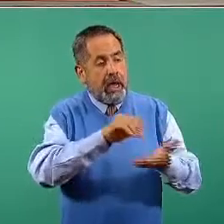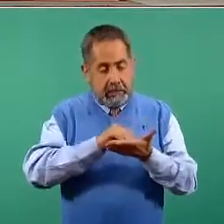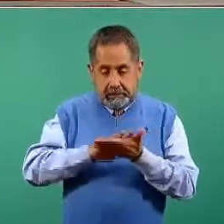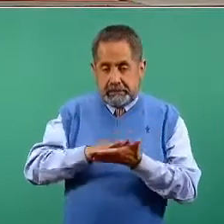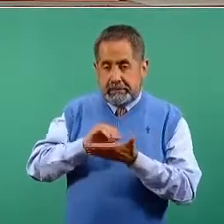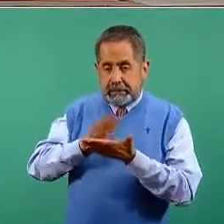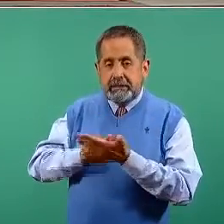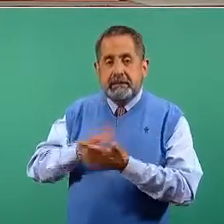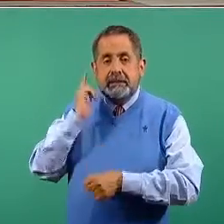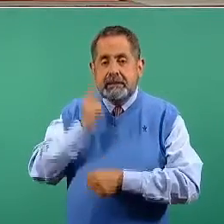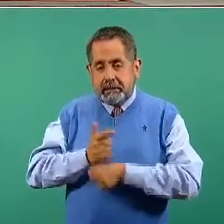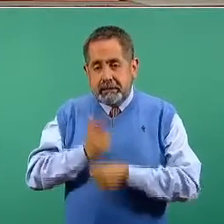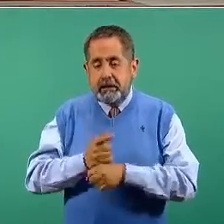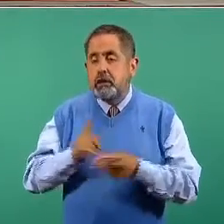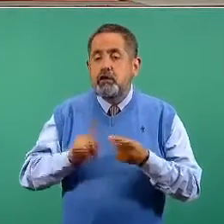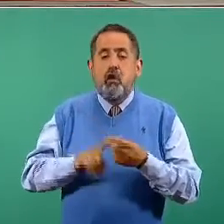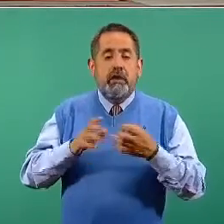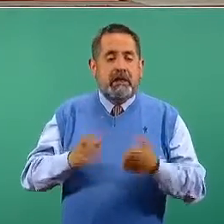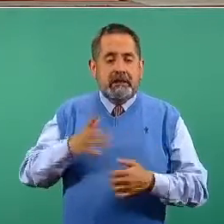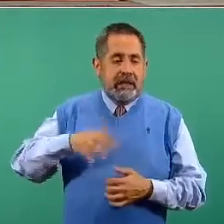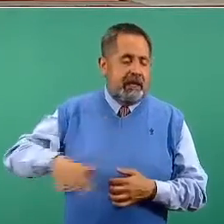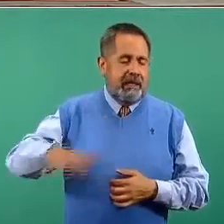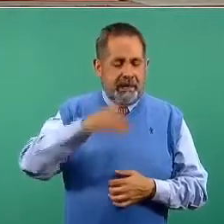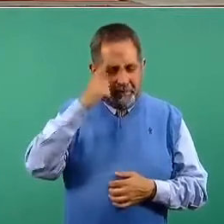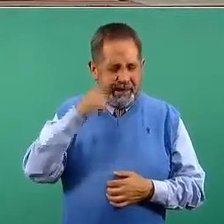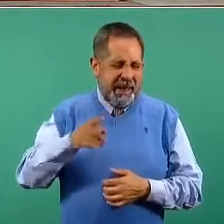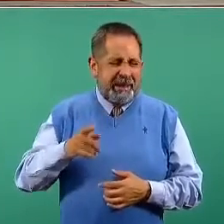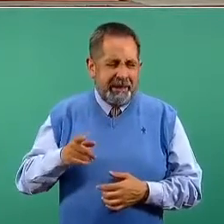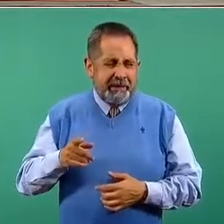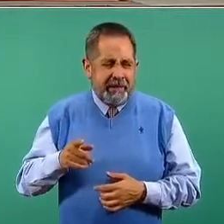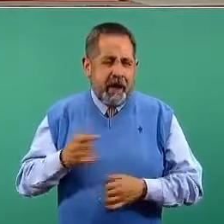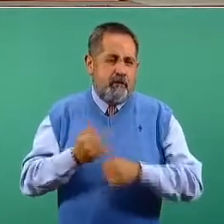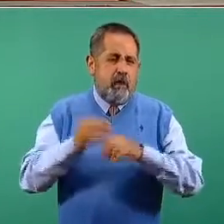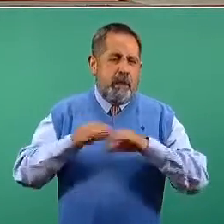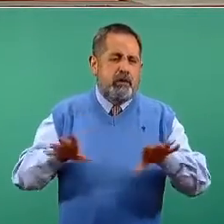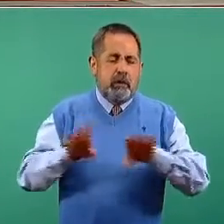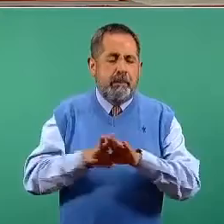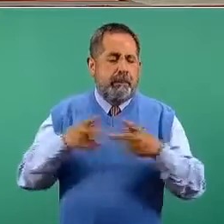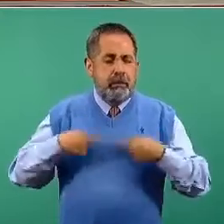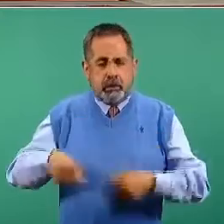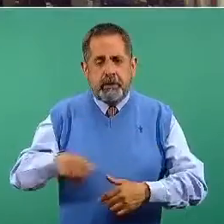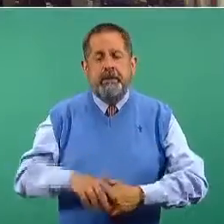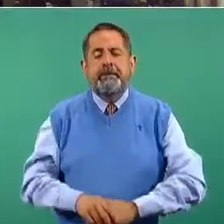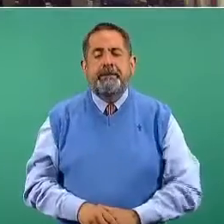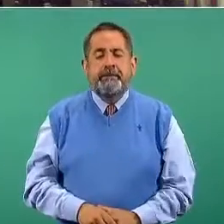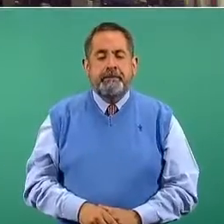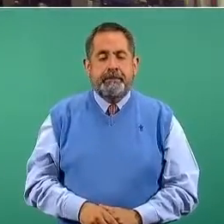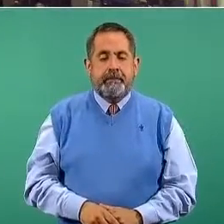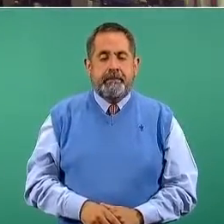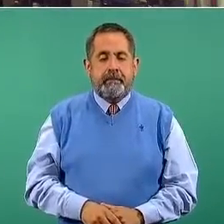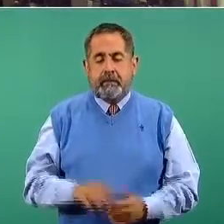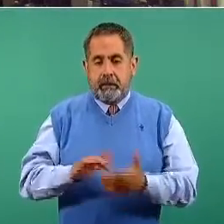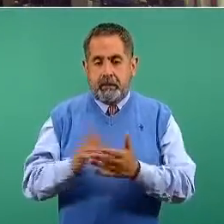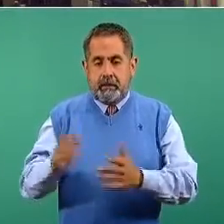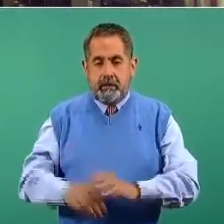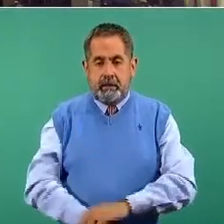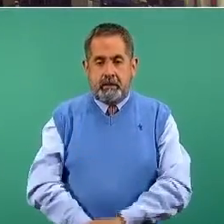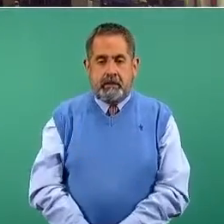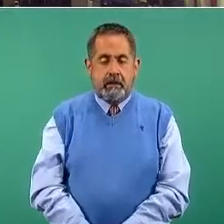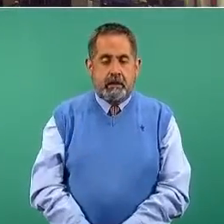para identificar la vigencia de la información de las personas. Gracias,